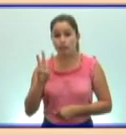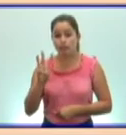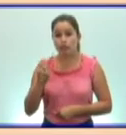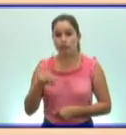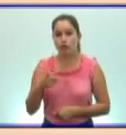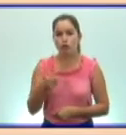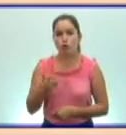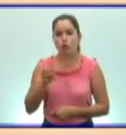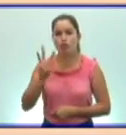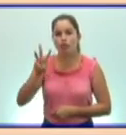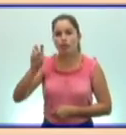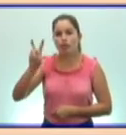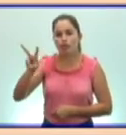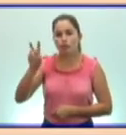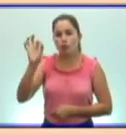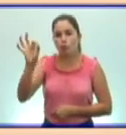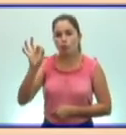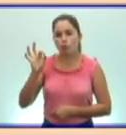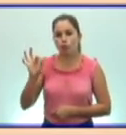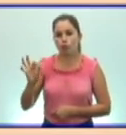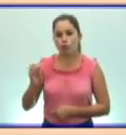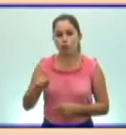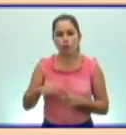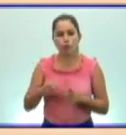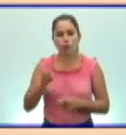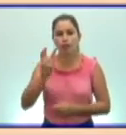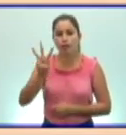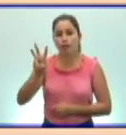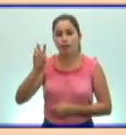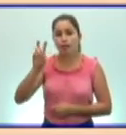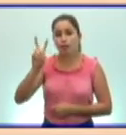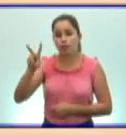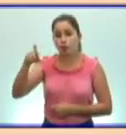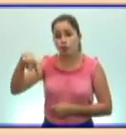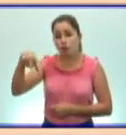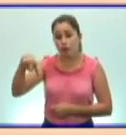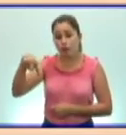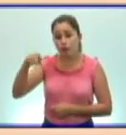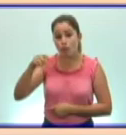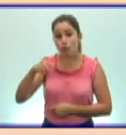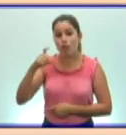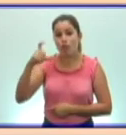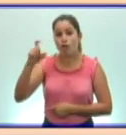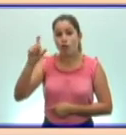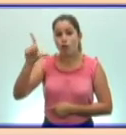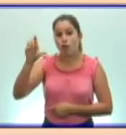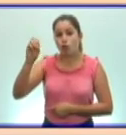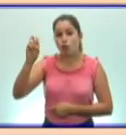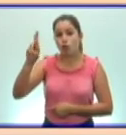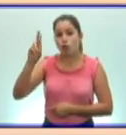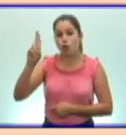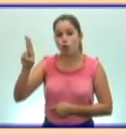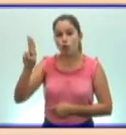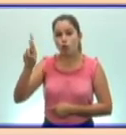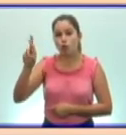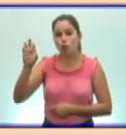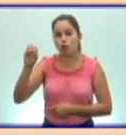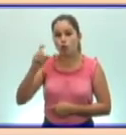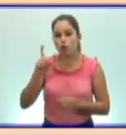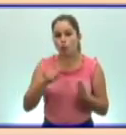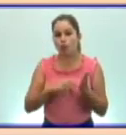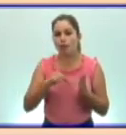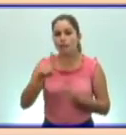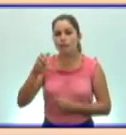32%. Pues entonces habrá aquí 32 gramos de cloruro de hidrógeno por cada 100 gramos de esta